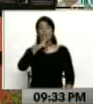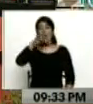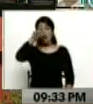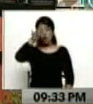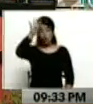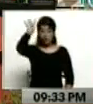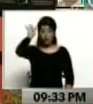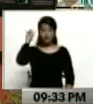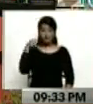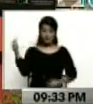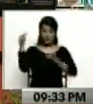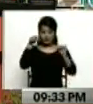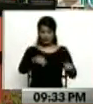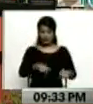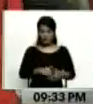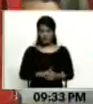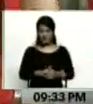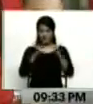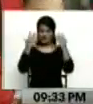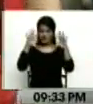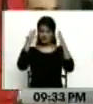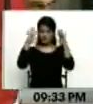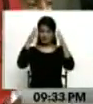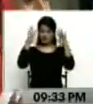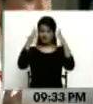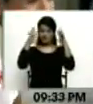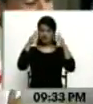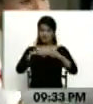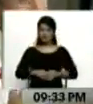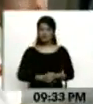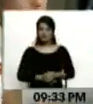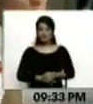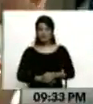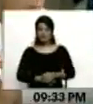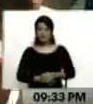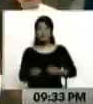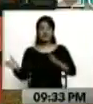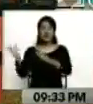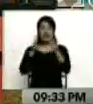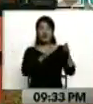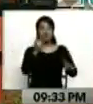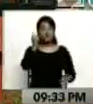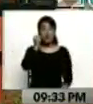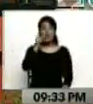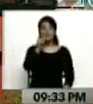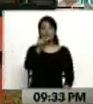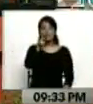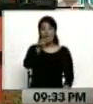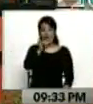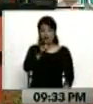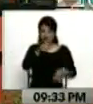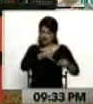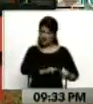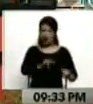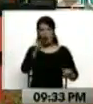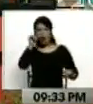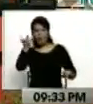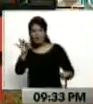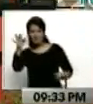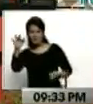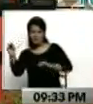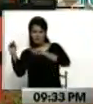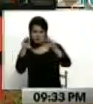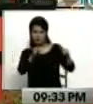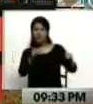hermanito Gracias Rober por estar aquí ta Ojeda hija de Fabricio